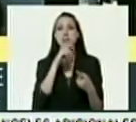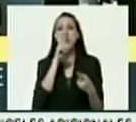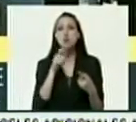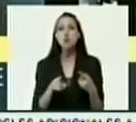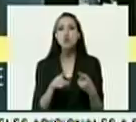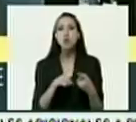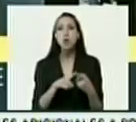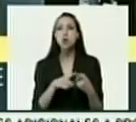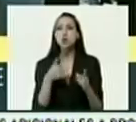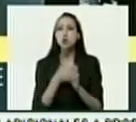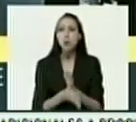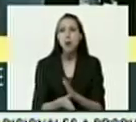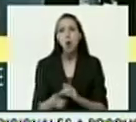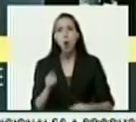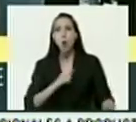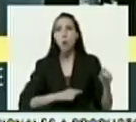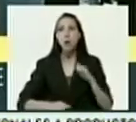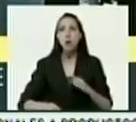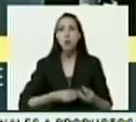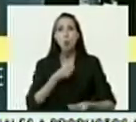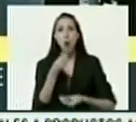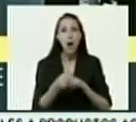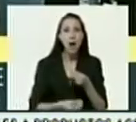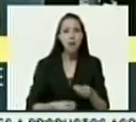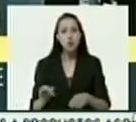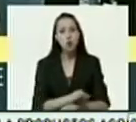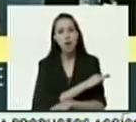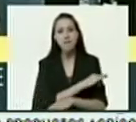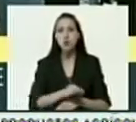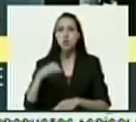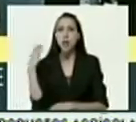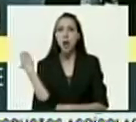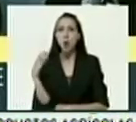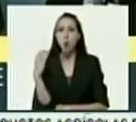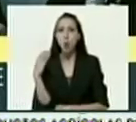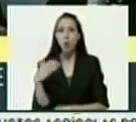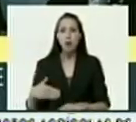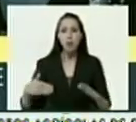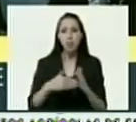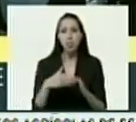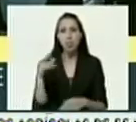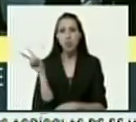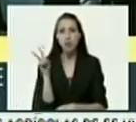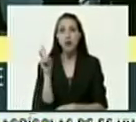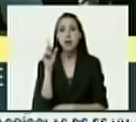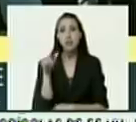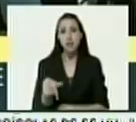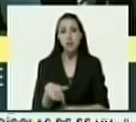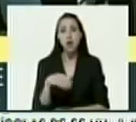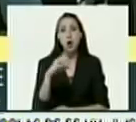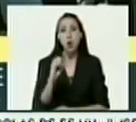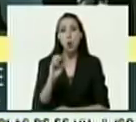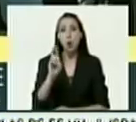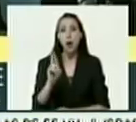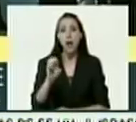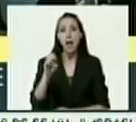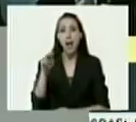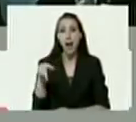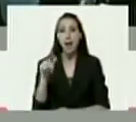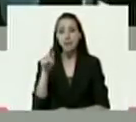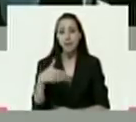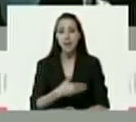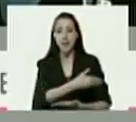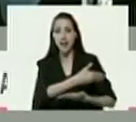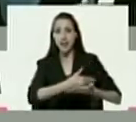los recientes movimientos en la frontera con Colombia y también de la activación por parte de la OEA del TIAR, esta